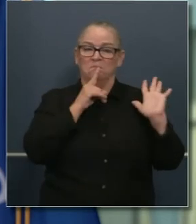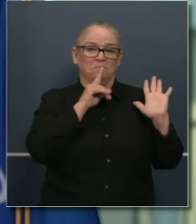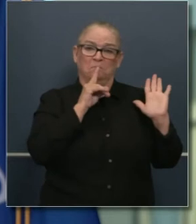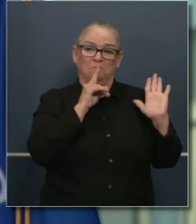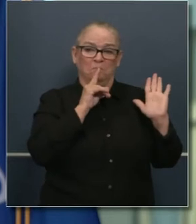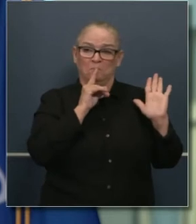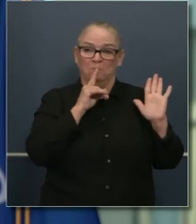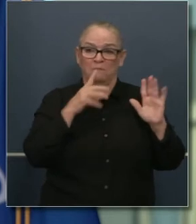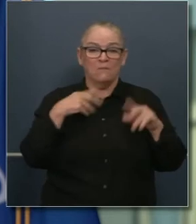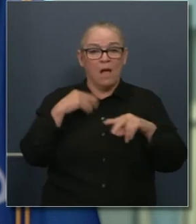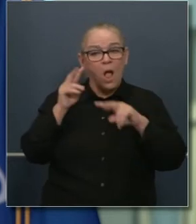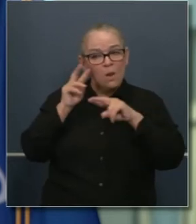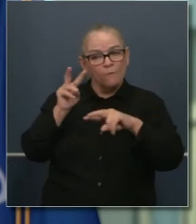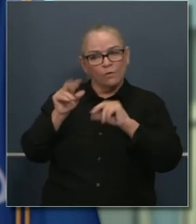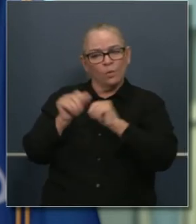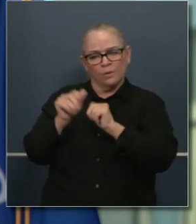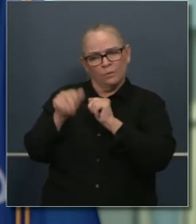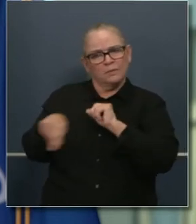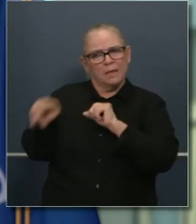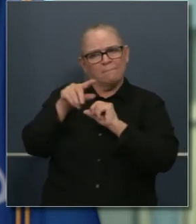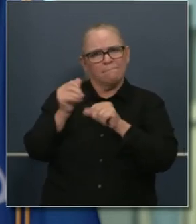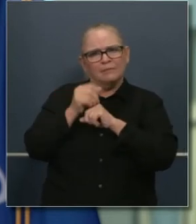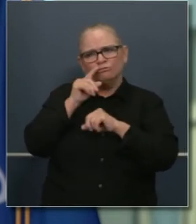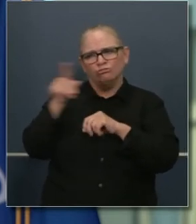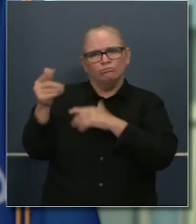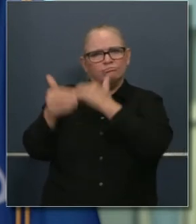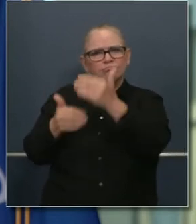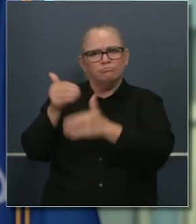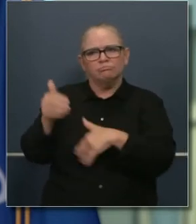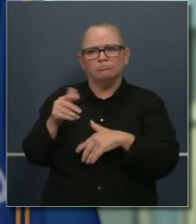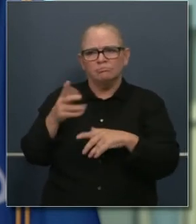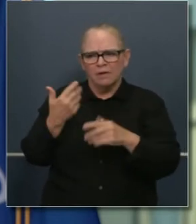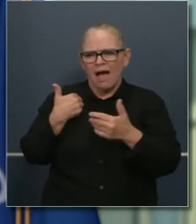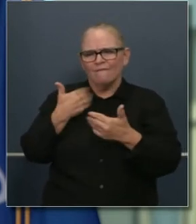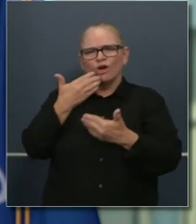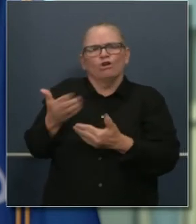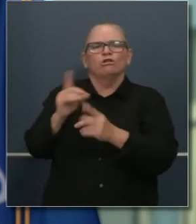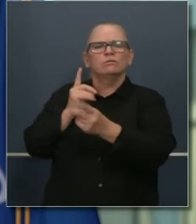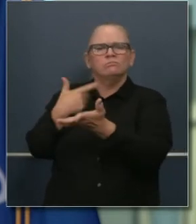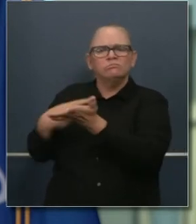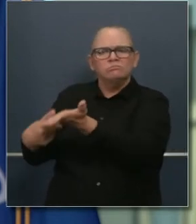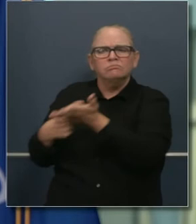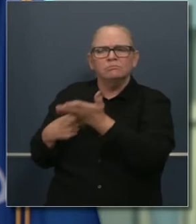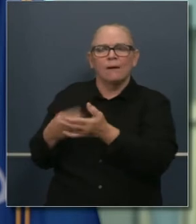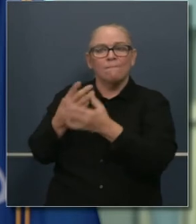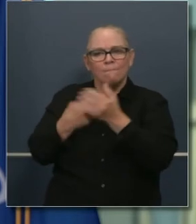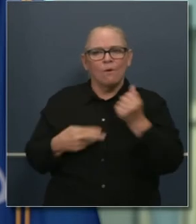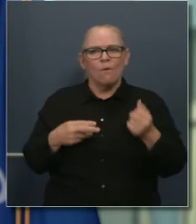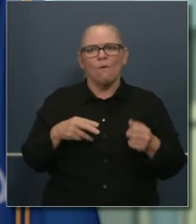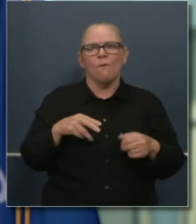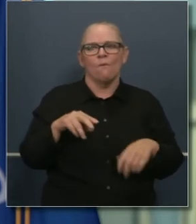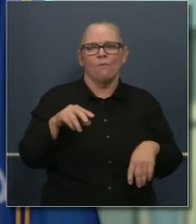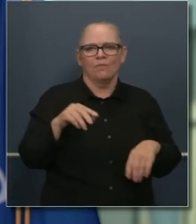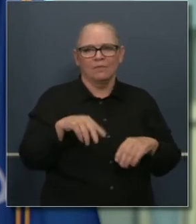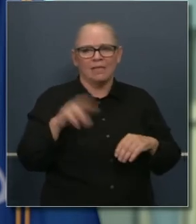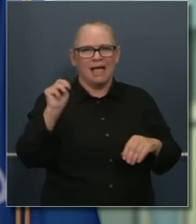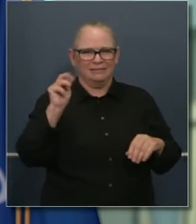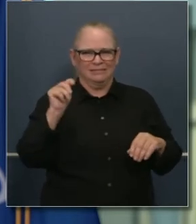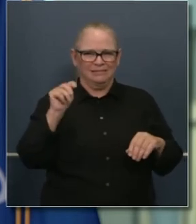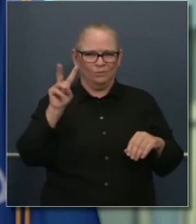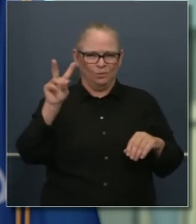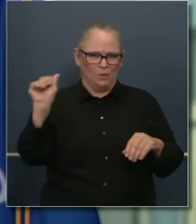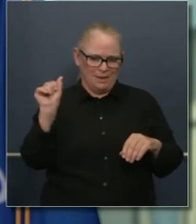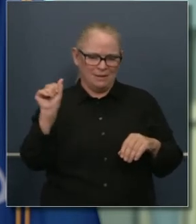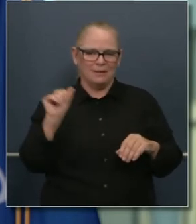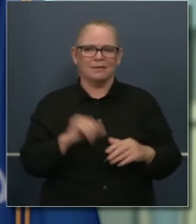más espero trabajar bien como lo hemos hecho de manera constructiva con la pac 12 y con la ns doble-a en cuanto a pruebas